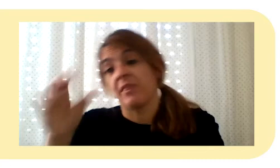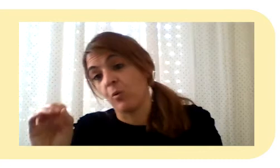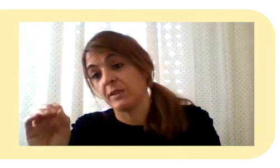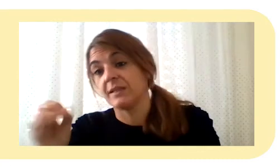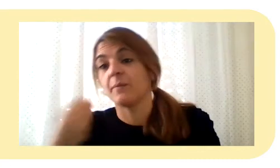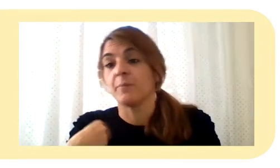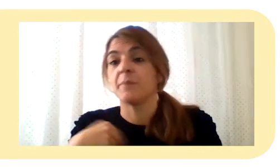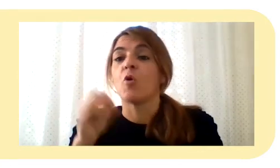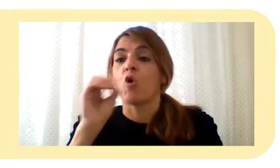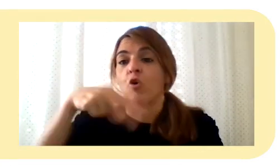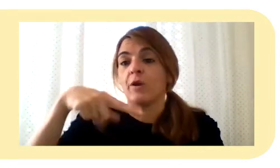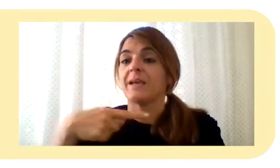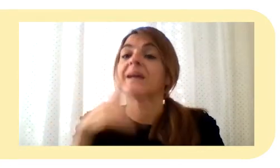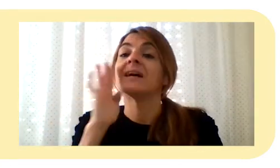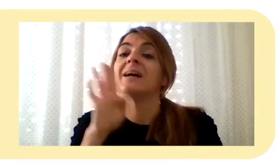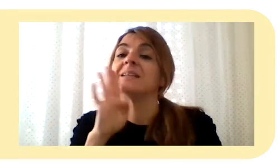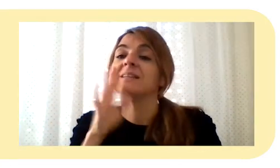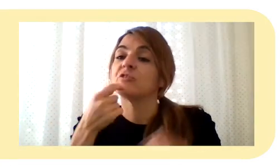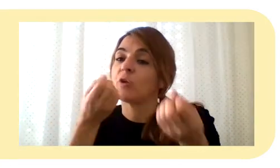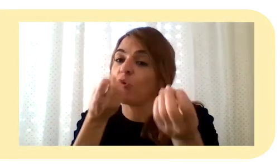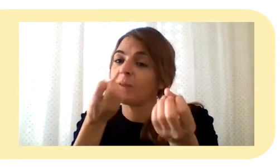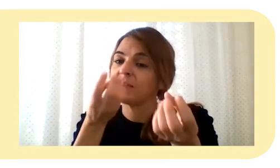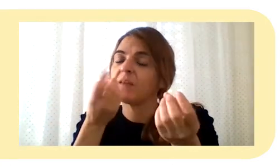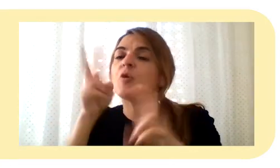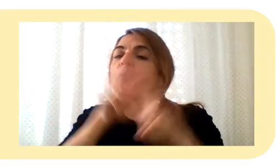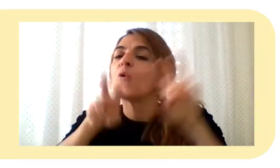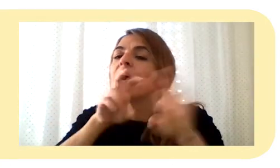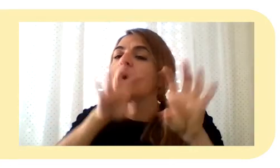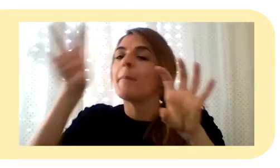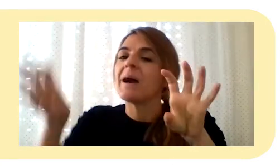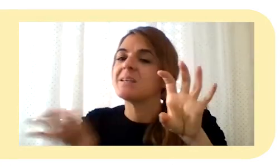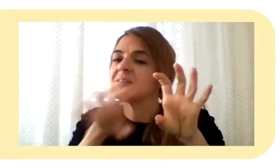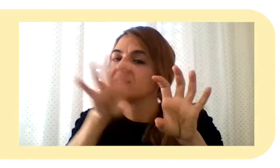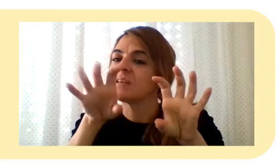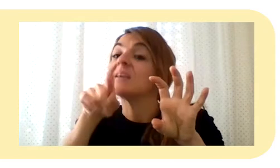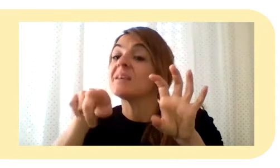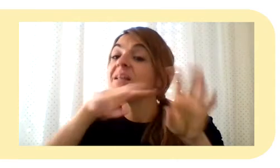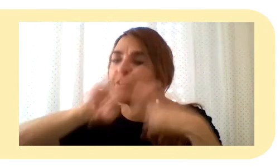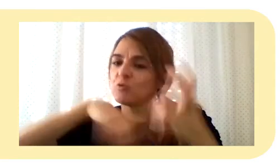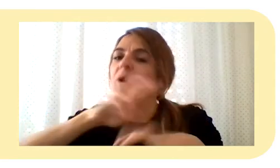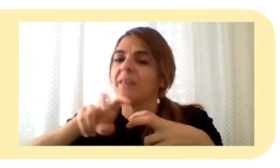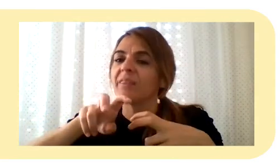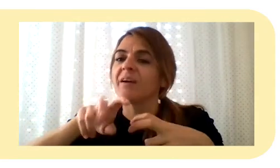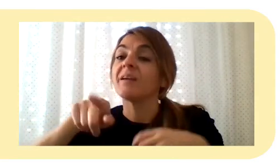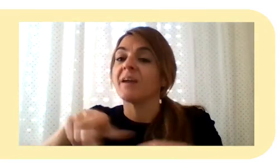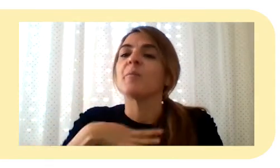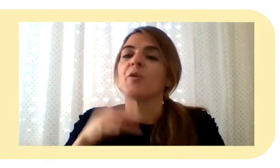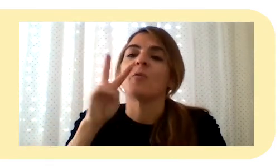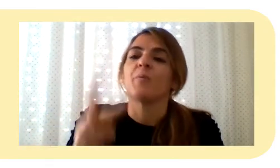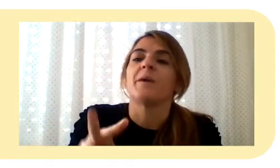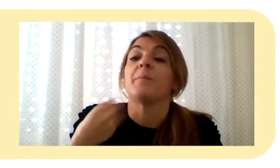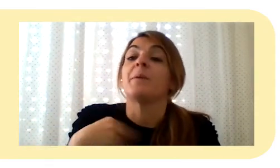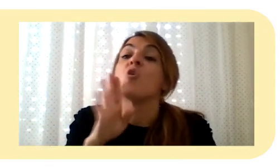yo os he comentado, que podéis buscar por países y lo van actualizando. Y aquí podéis ver lo que yo os